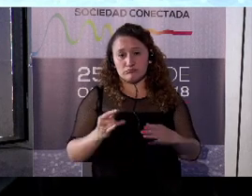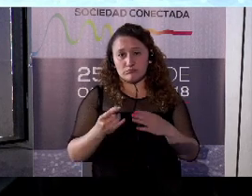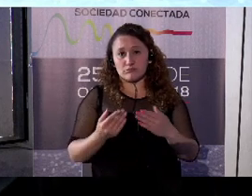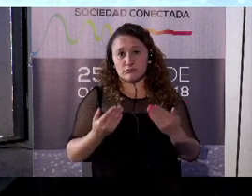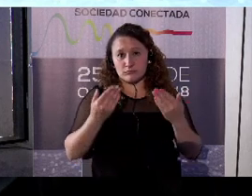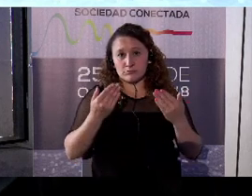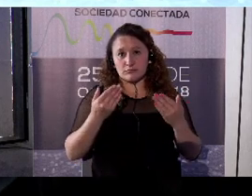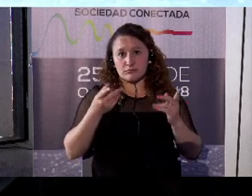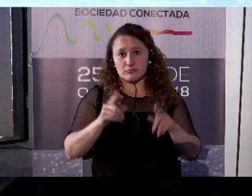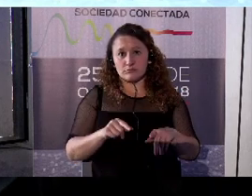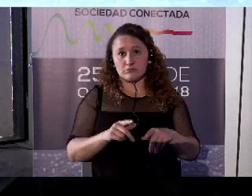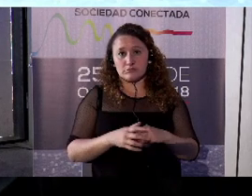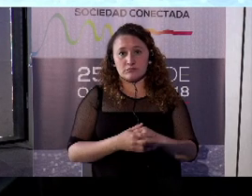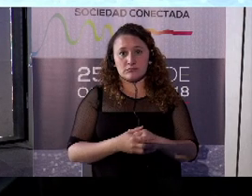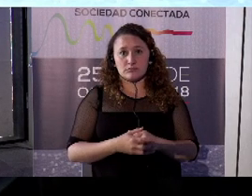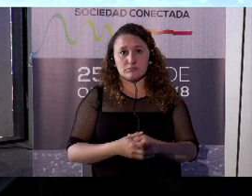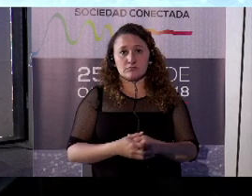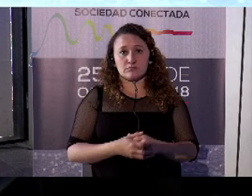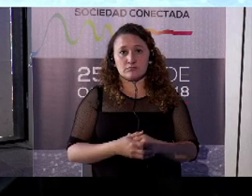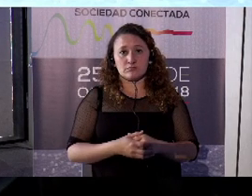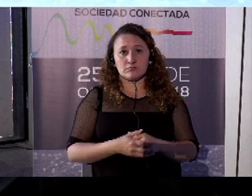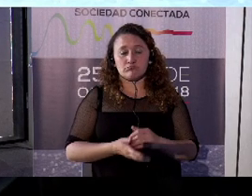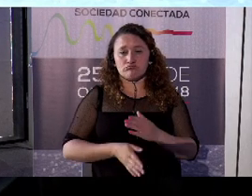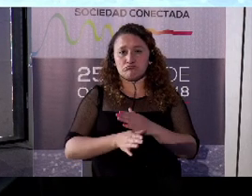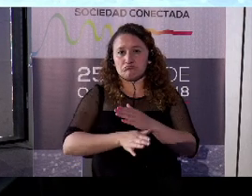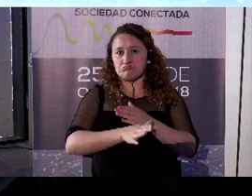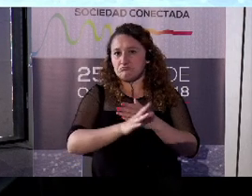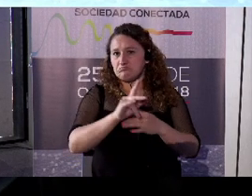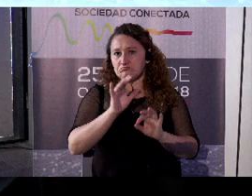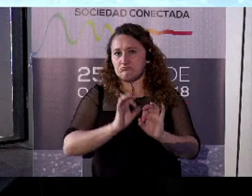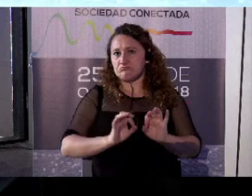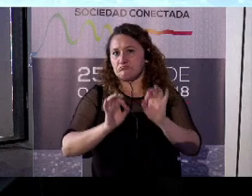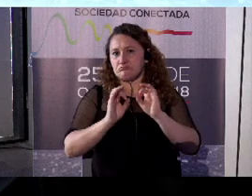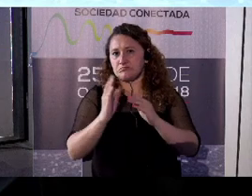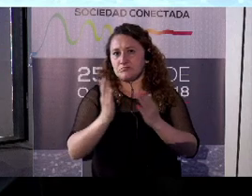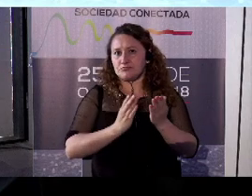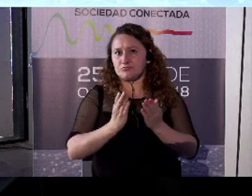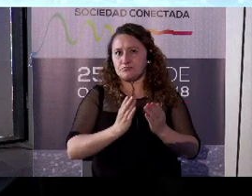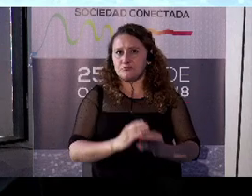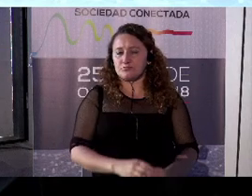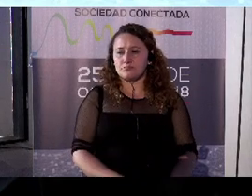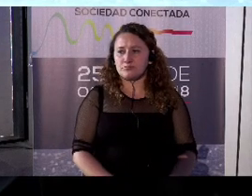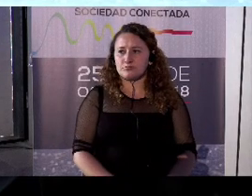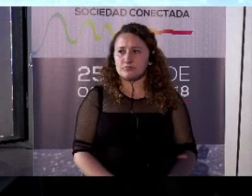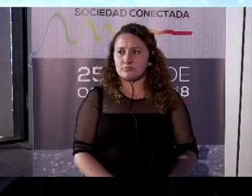funcionar y podamos seguir brindando una buena calidad de